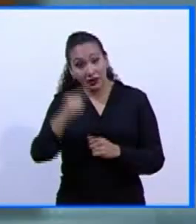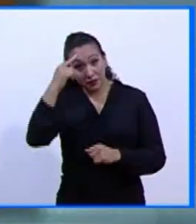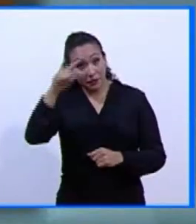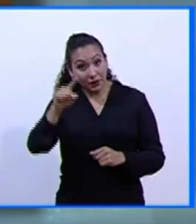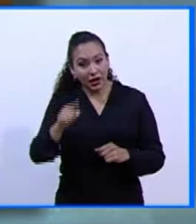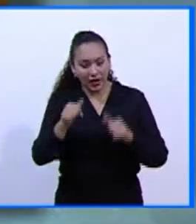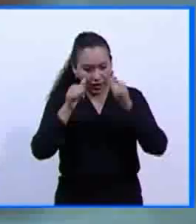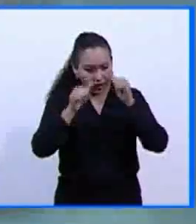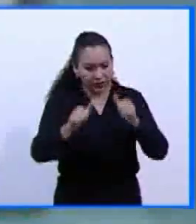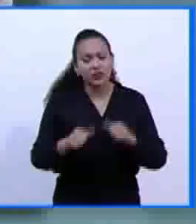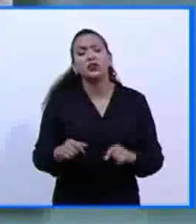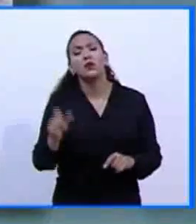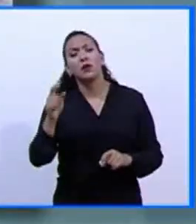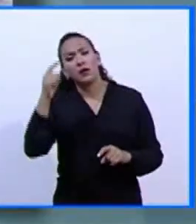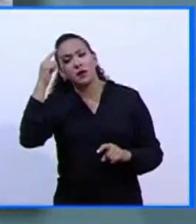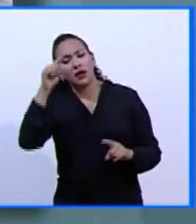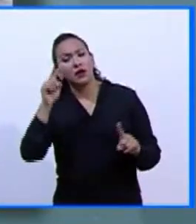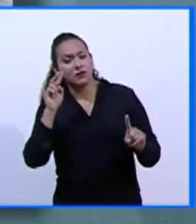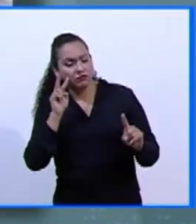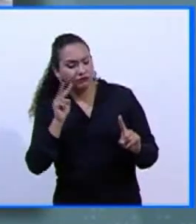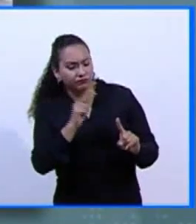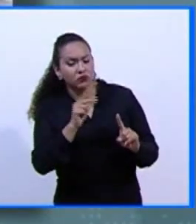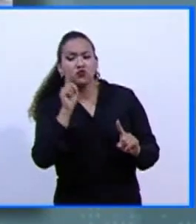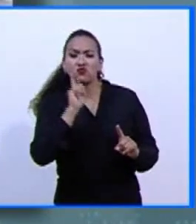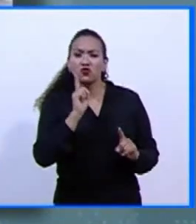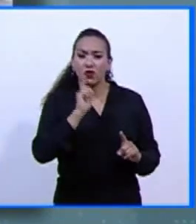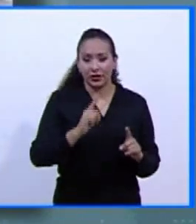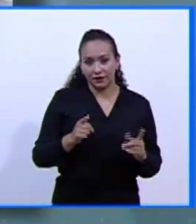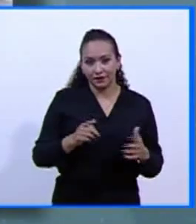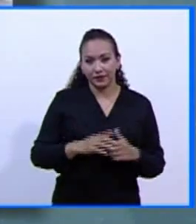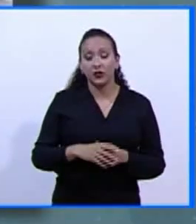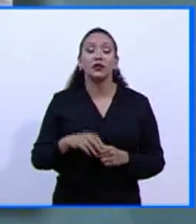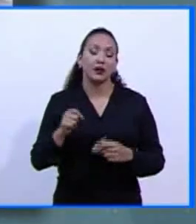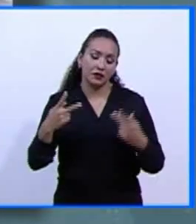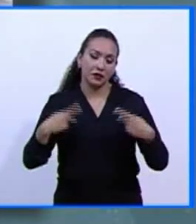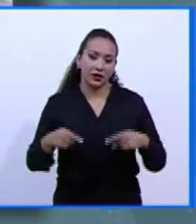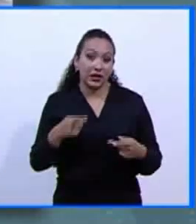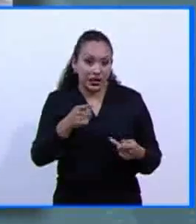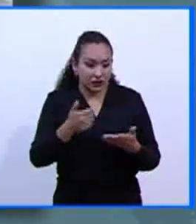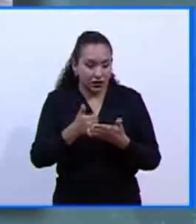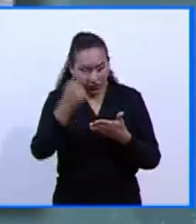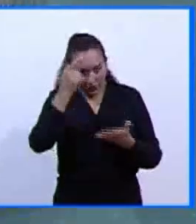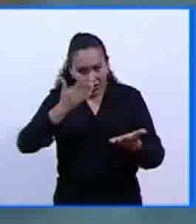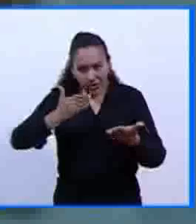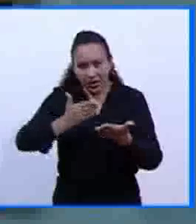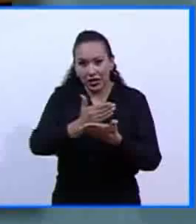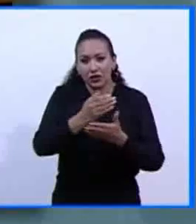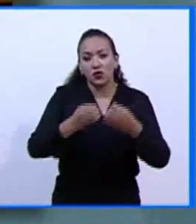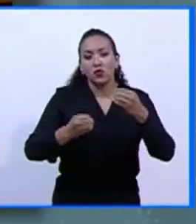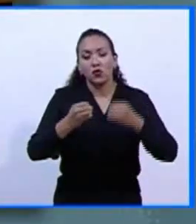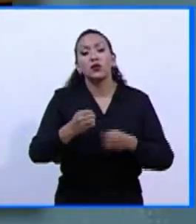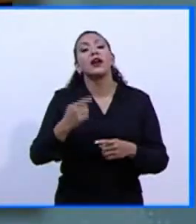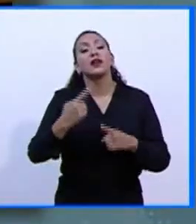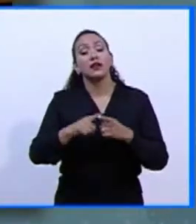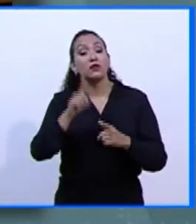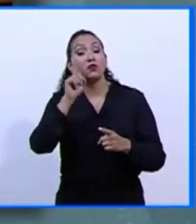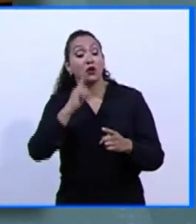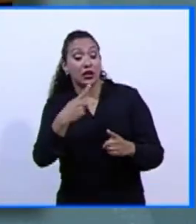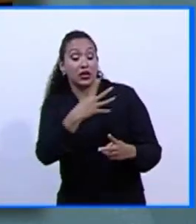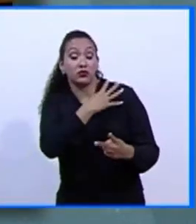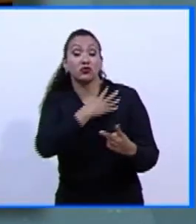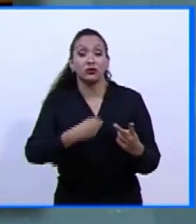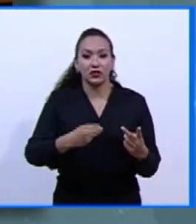en violencia de género con competencia mixta, el cual permite un acceso reforzado a la justicia a las mujeres y sus hijos